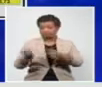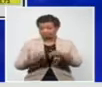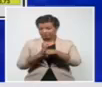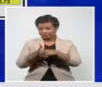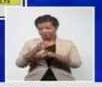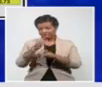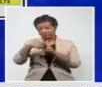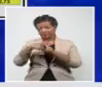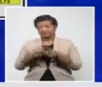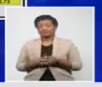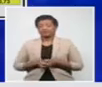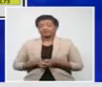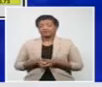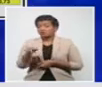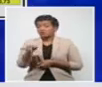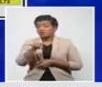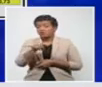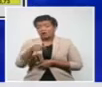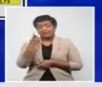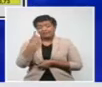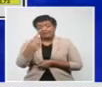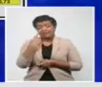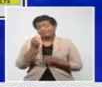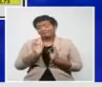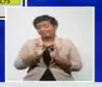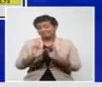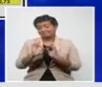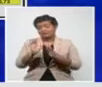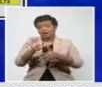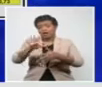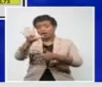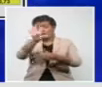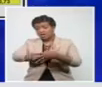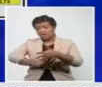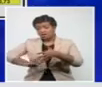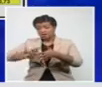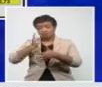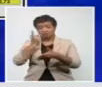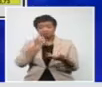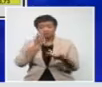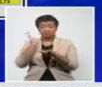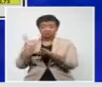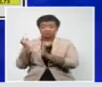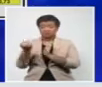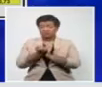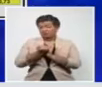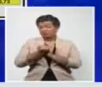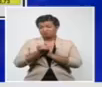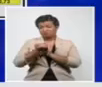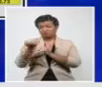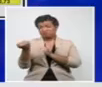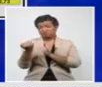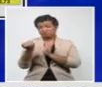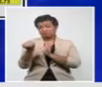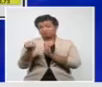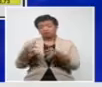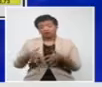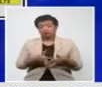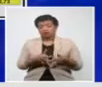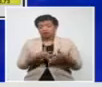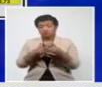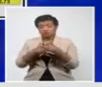natural, pues el mayor número de casos confirmados: Estados Unidos,